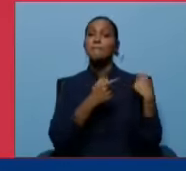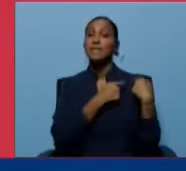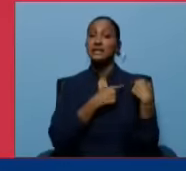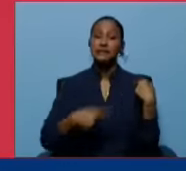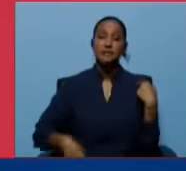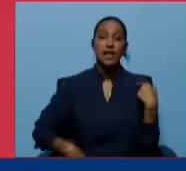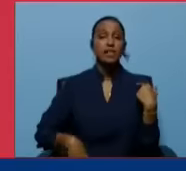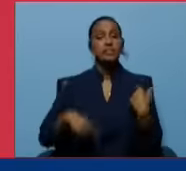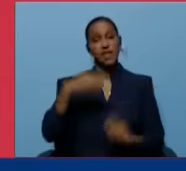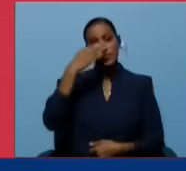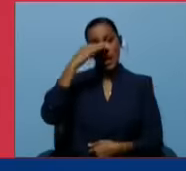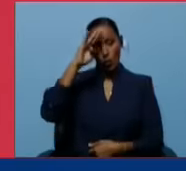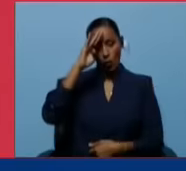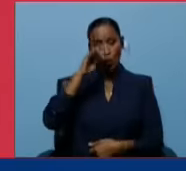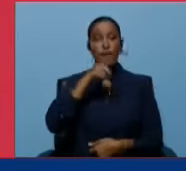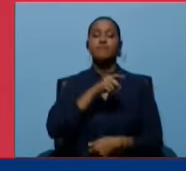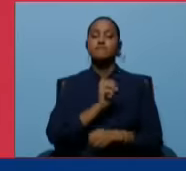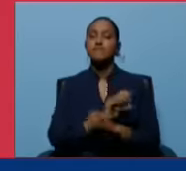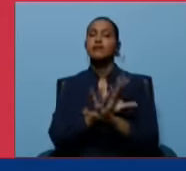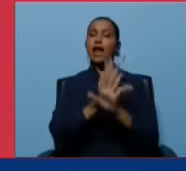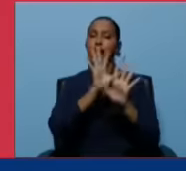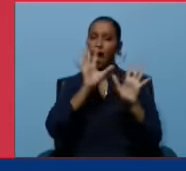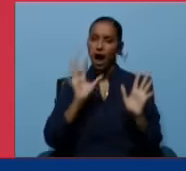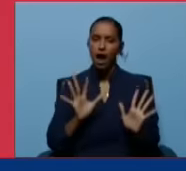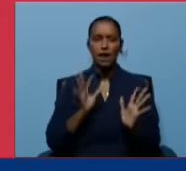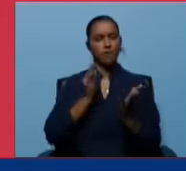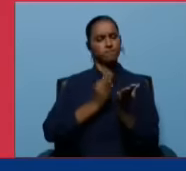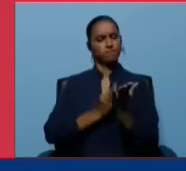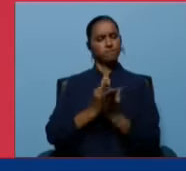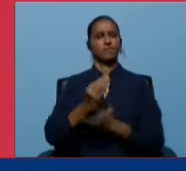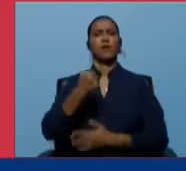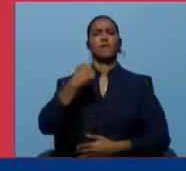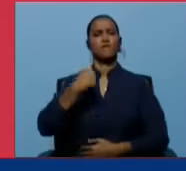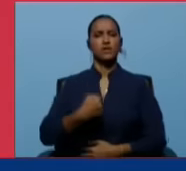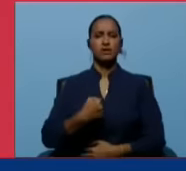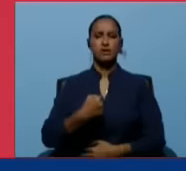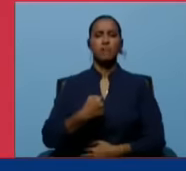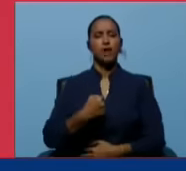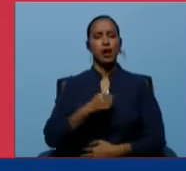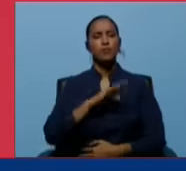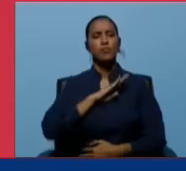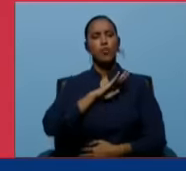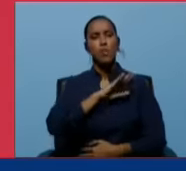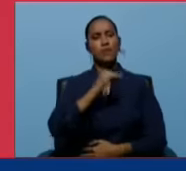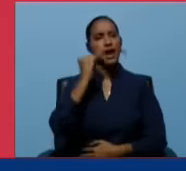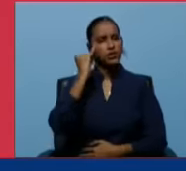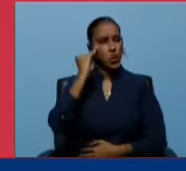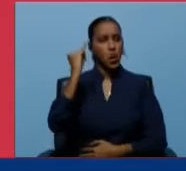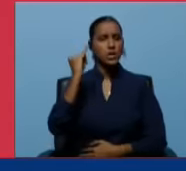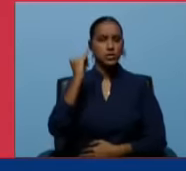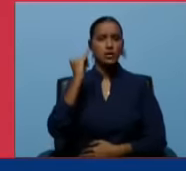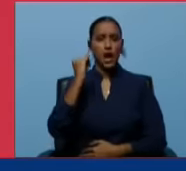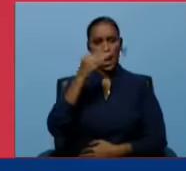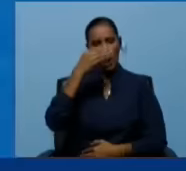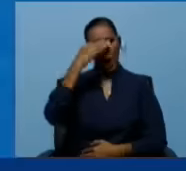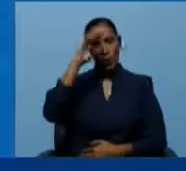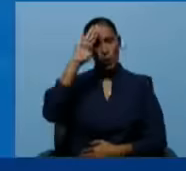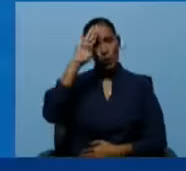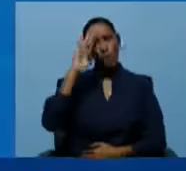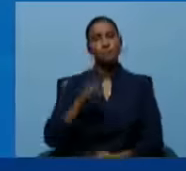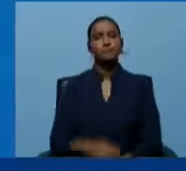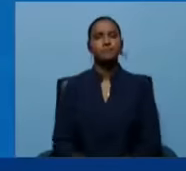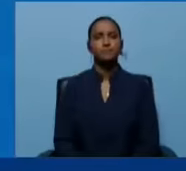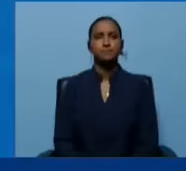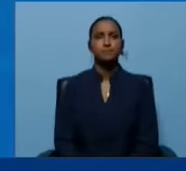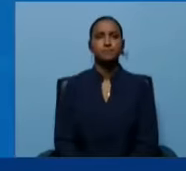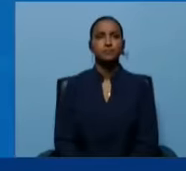siempre firme, valiente, de Cuba, la Cuba de